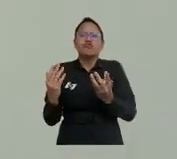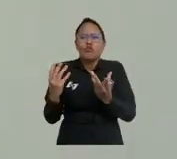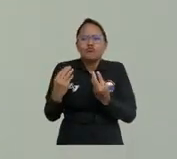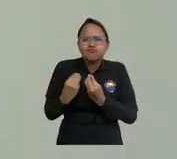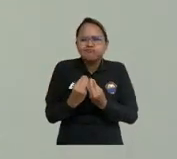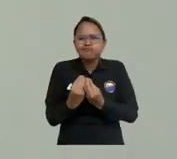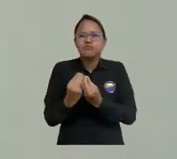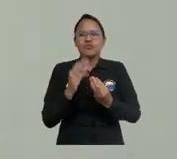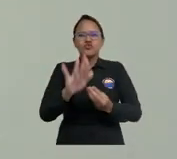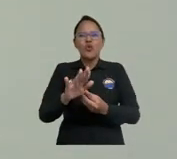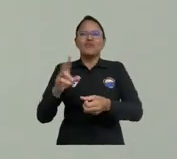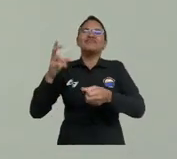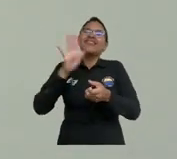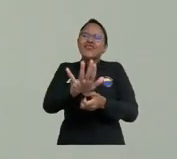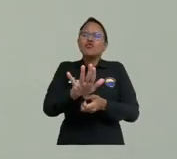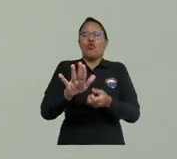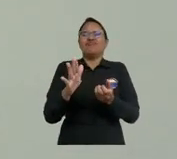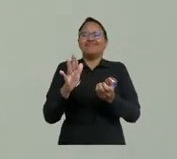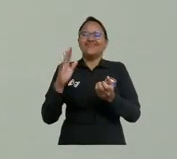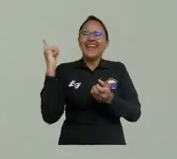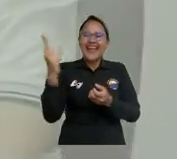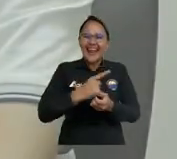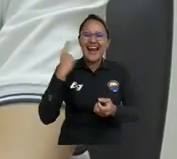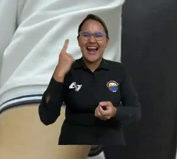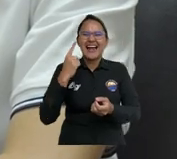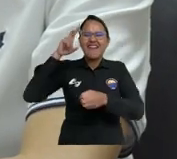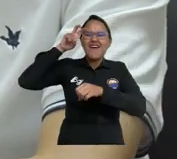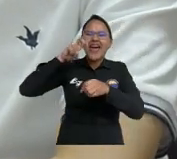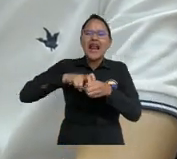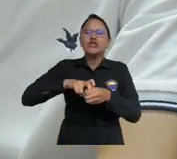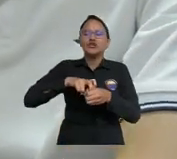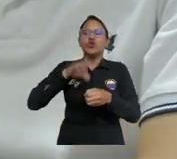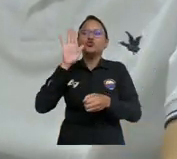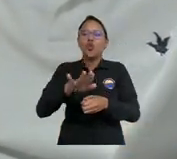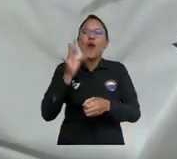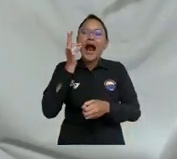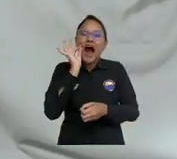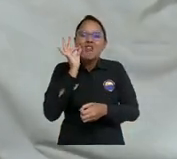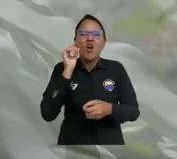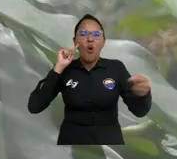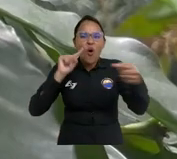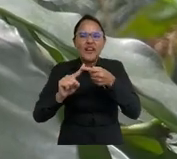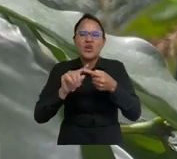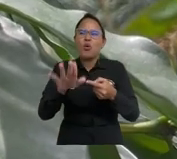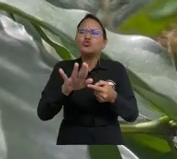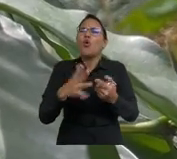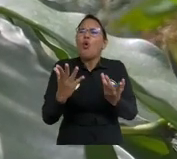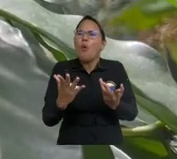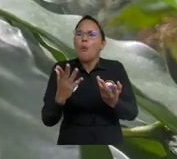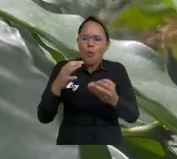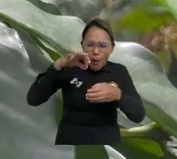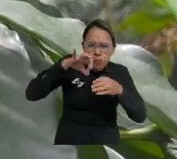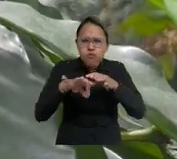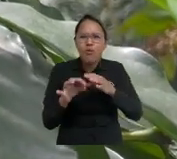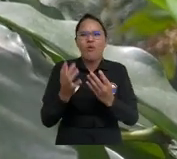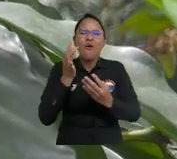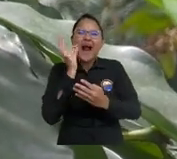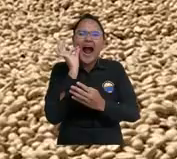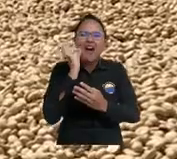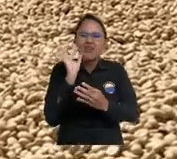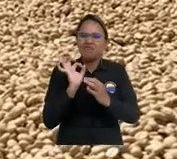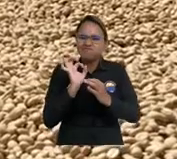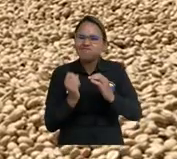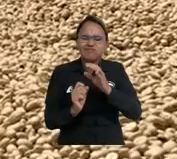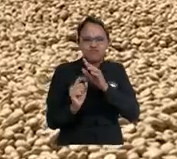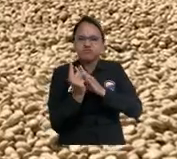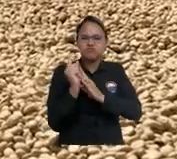la Gerencia Técnica de la Federación Nacional de Cafeteros para avanzar en la implementación de nuevas tecnologías en los procesos de cultivo del café